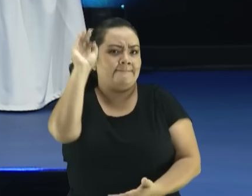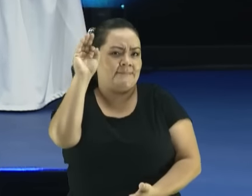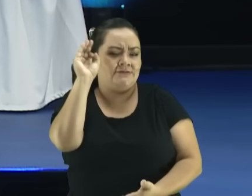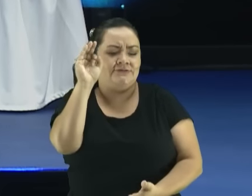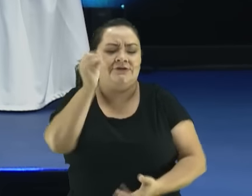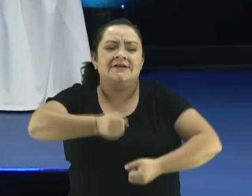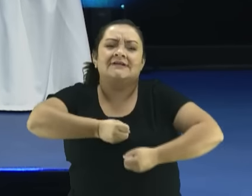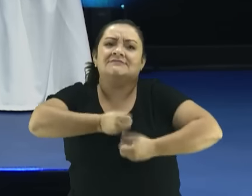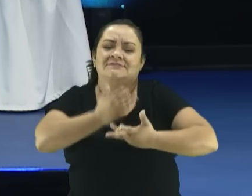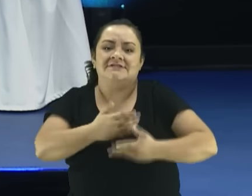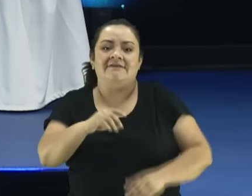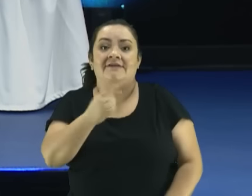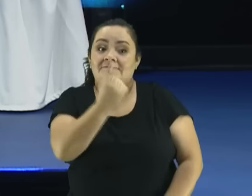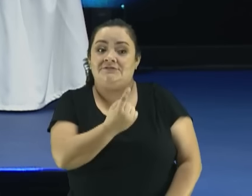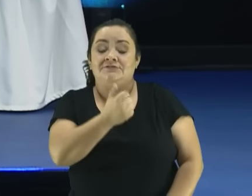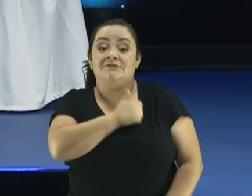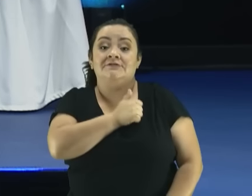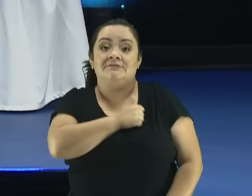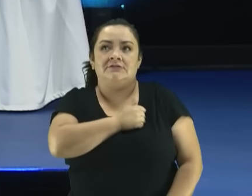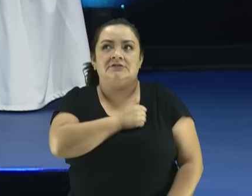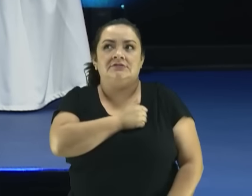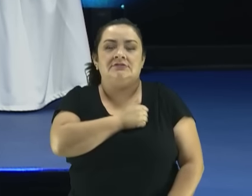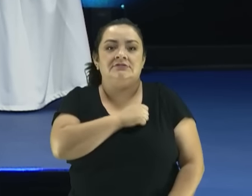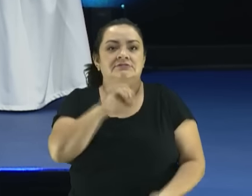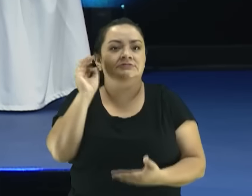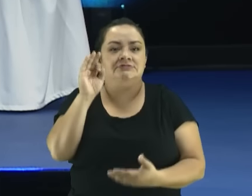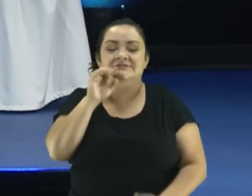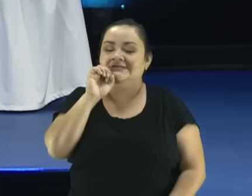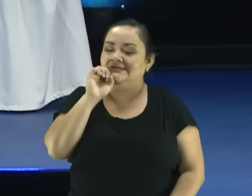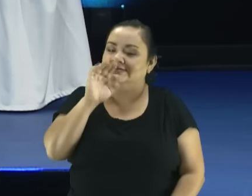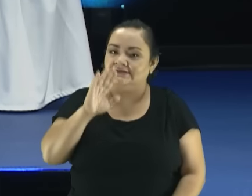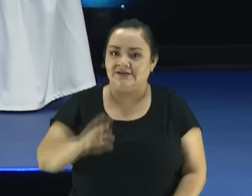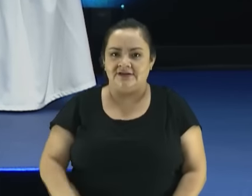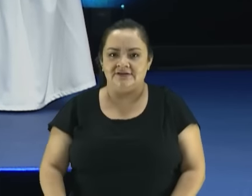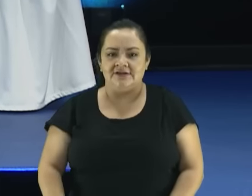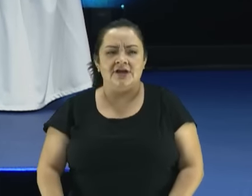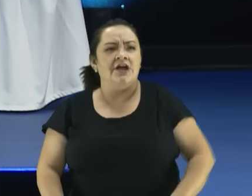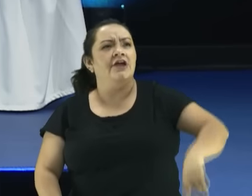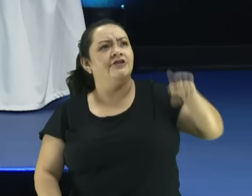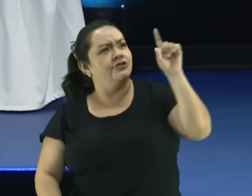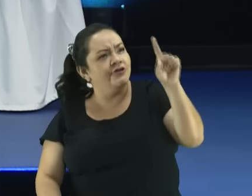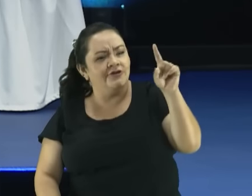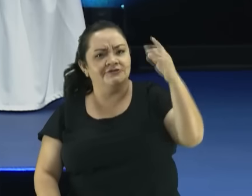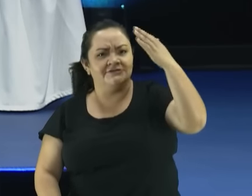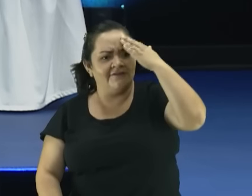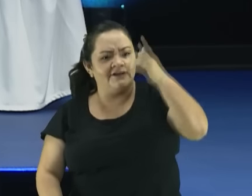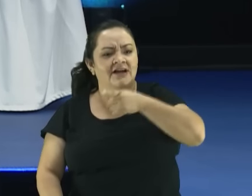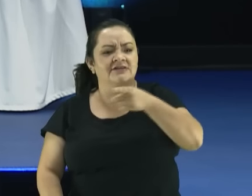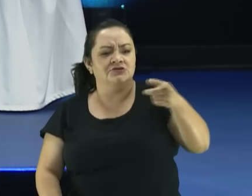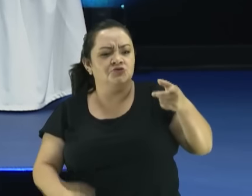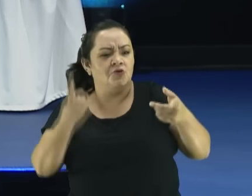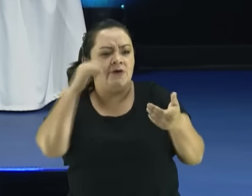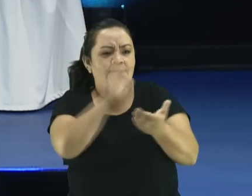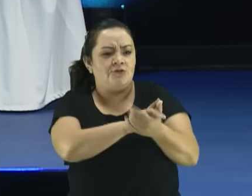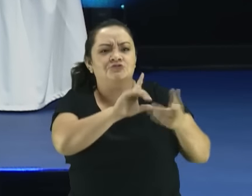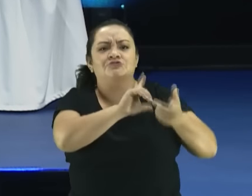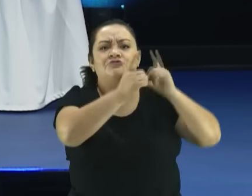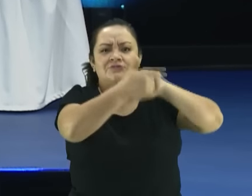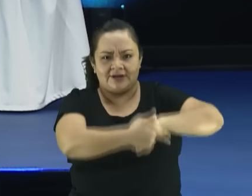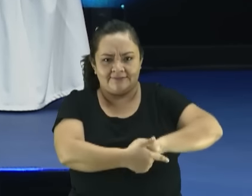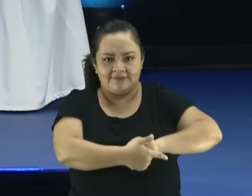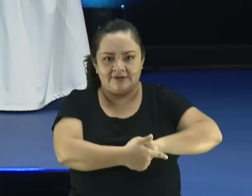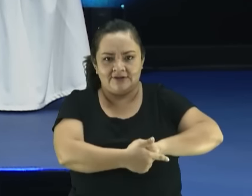quien estaba a cargo del serón o del mensaje decía y Dios hará que su marido cambie y Dios hará que